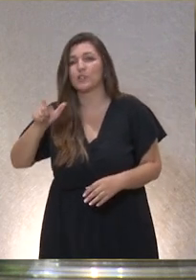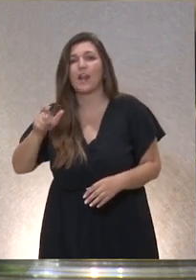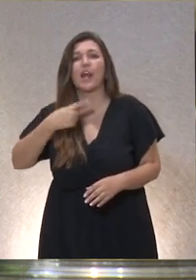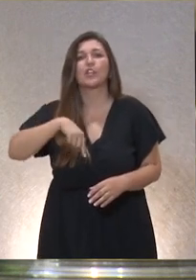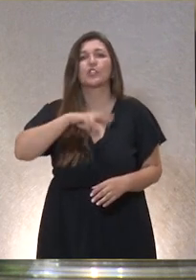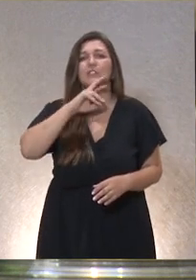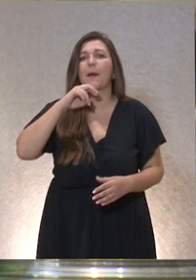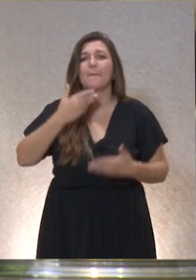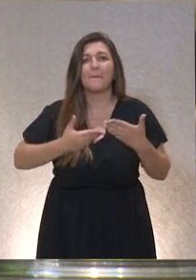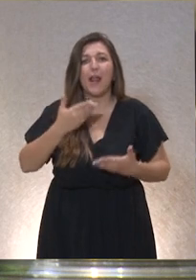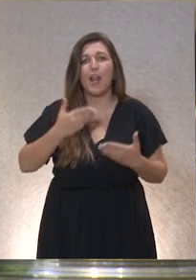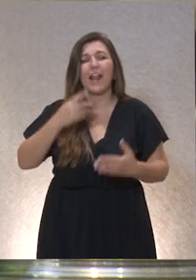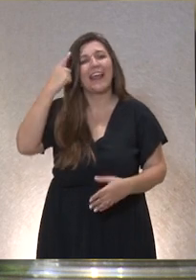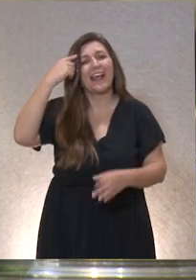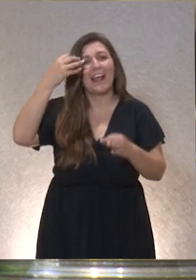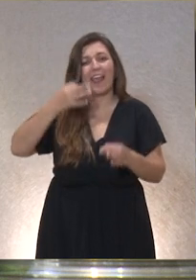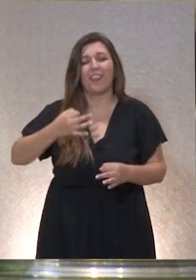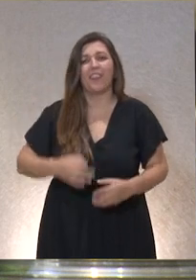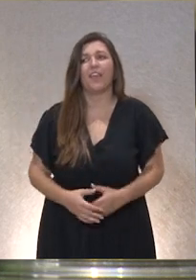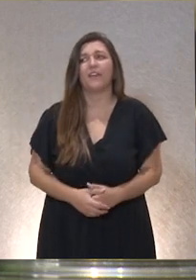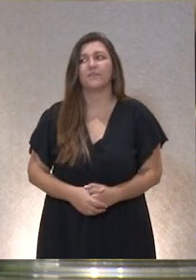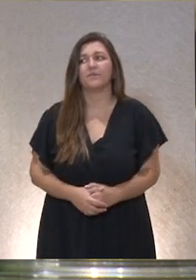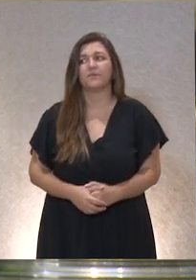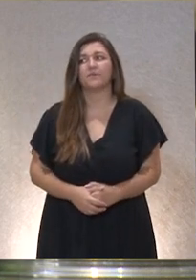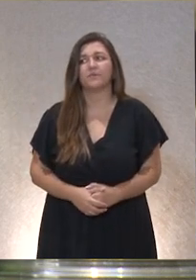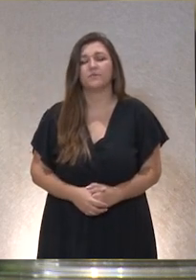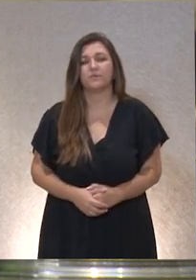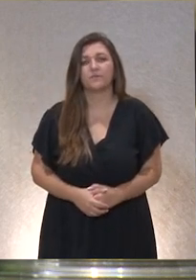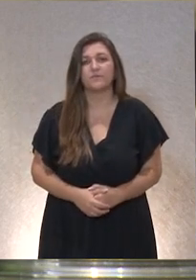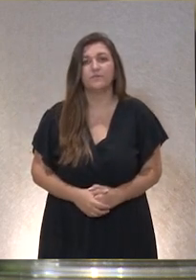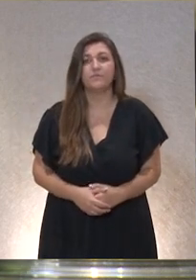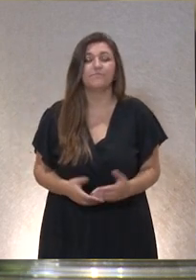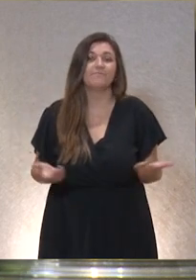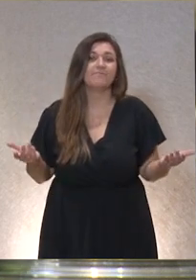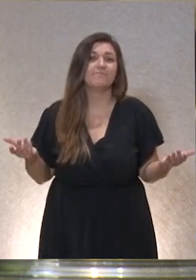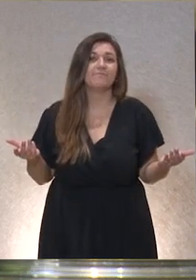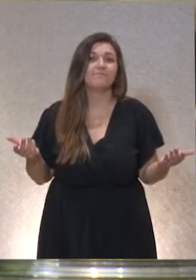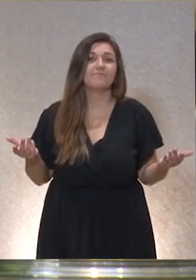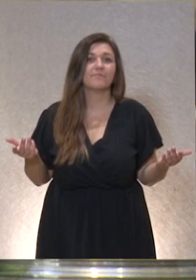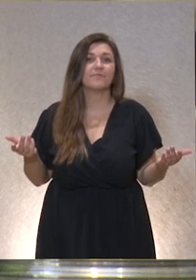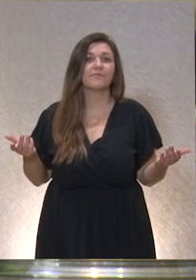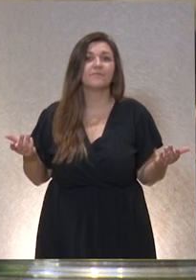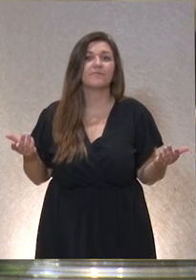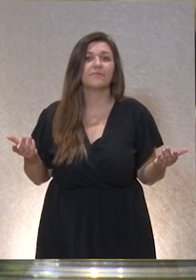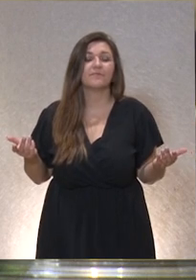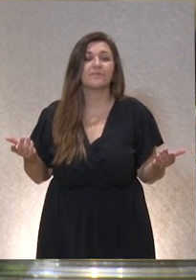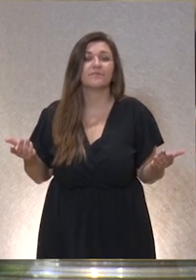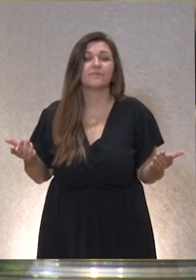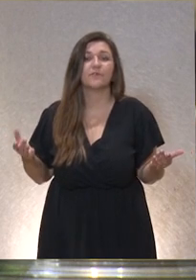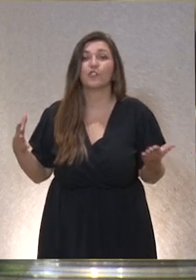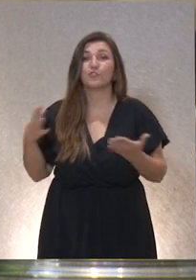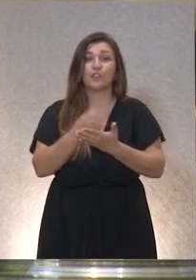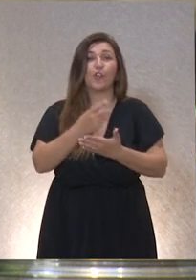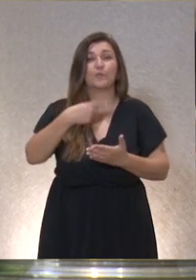nuestras creencias eh En fin todos os